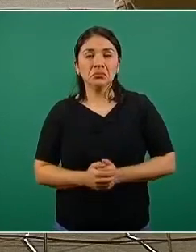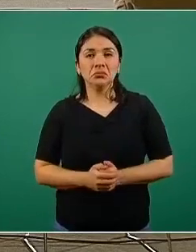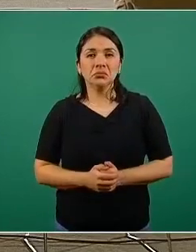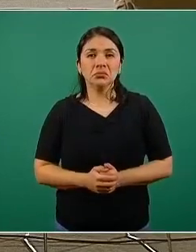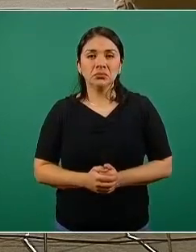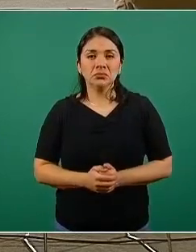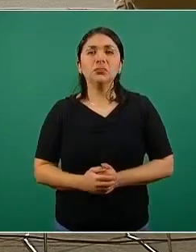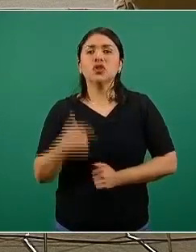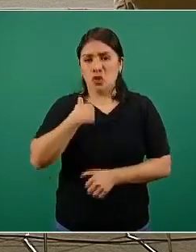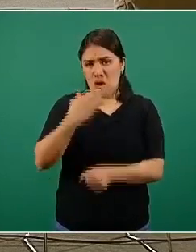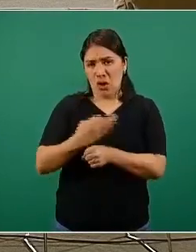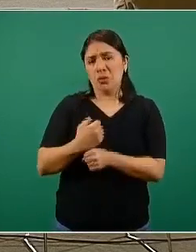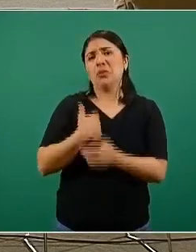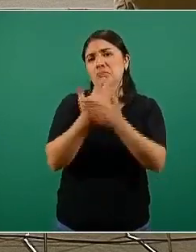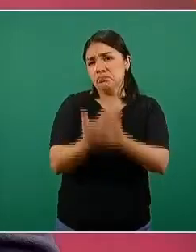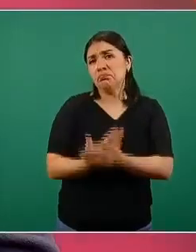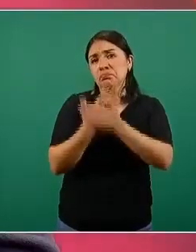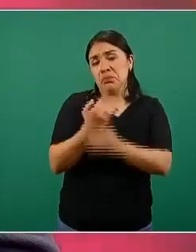Estamos esperando datos